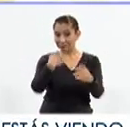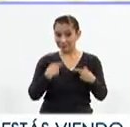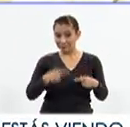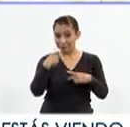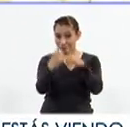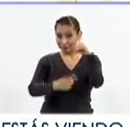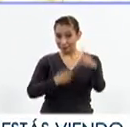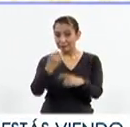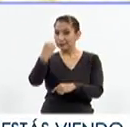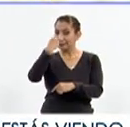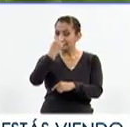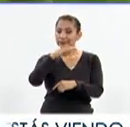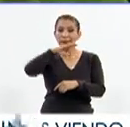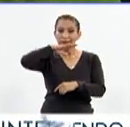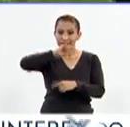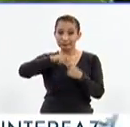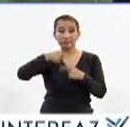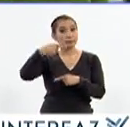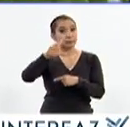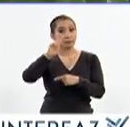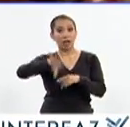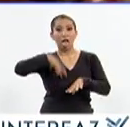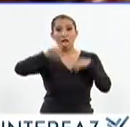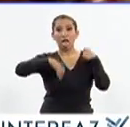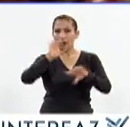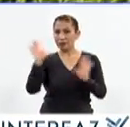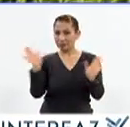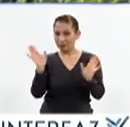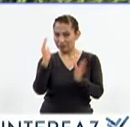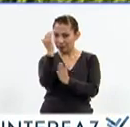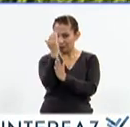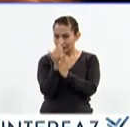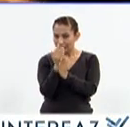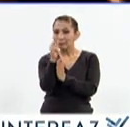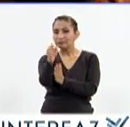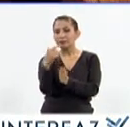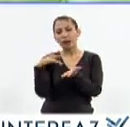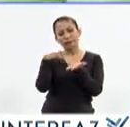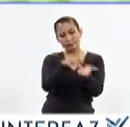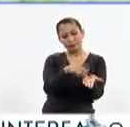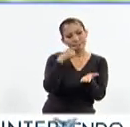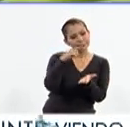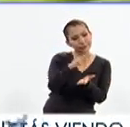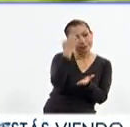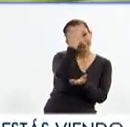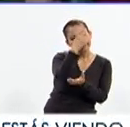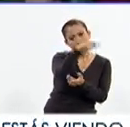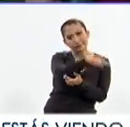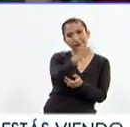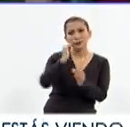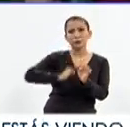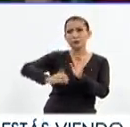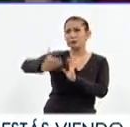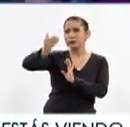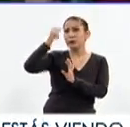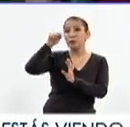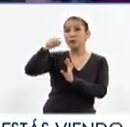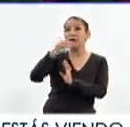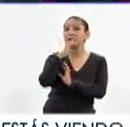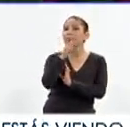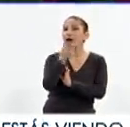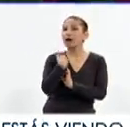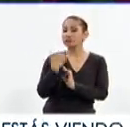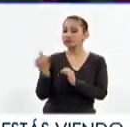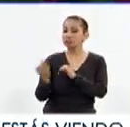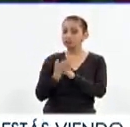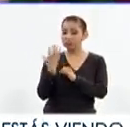atleta. Comamos maíz, pero no abusemos de ello, y hay que apoyarse de la experiencia de los antepasados para